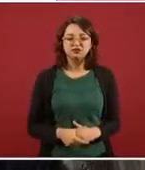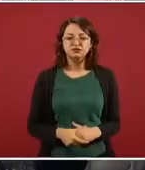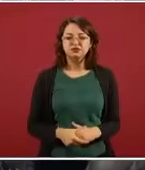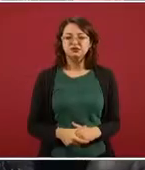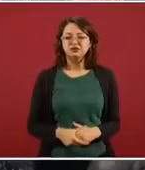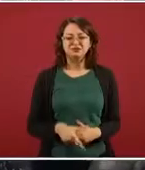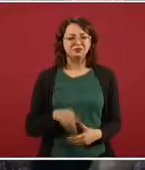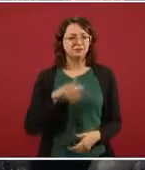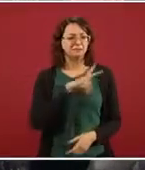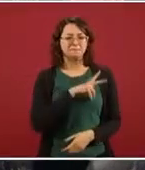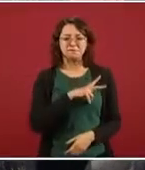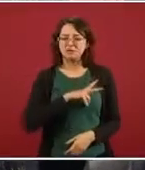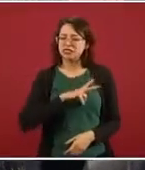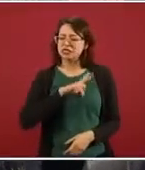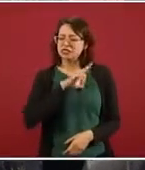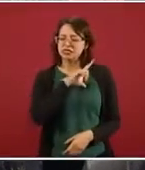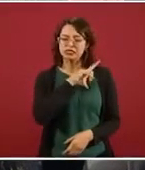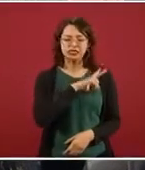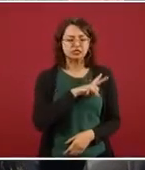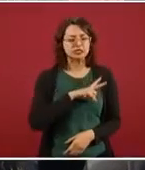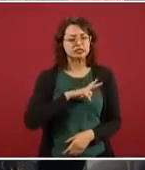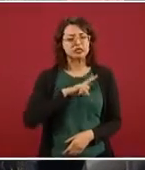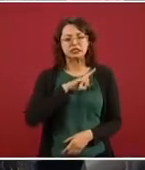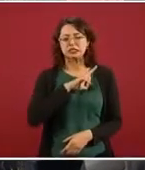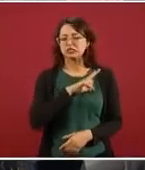puro veneno.